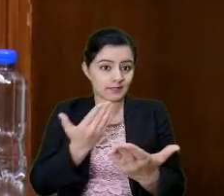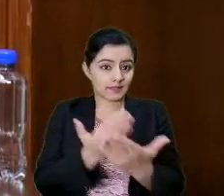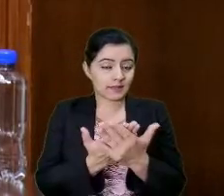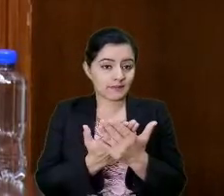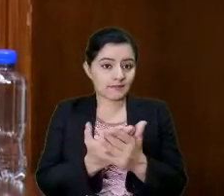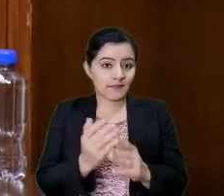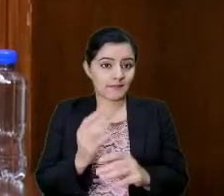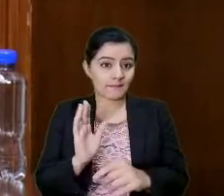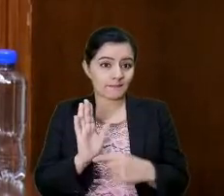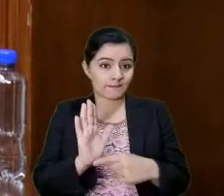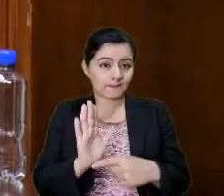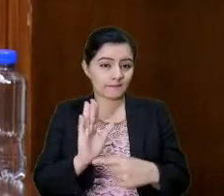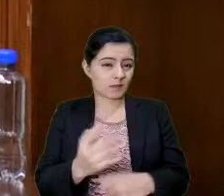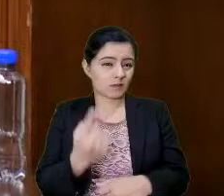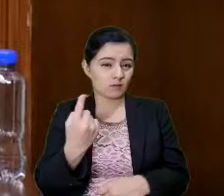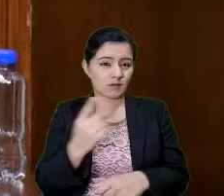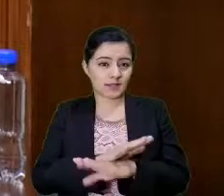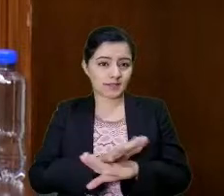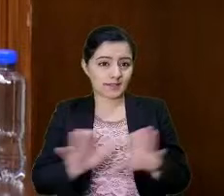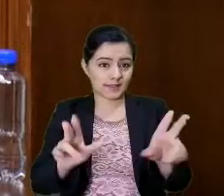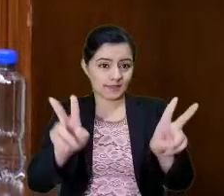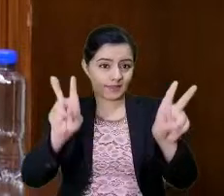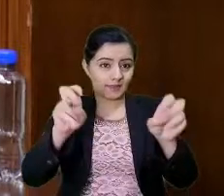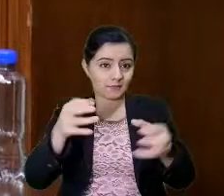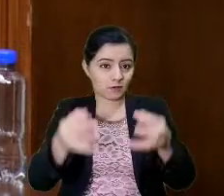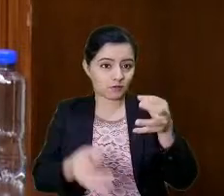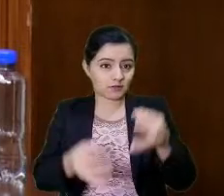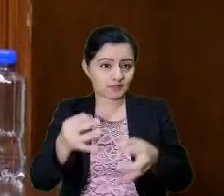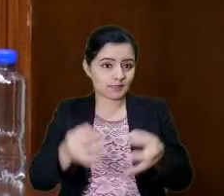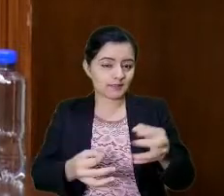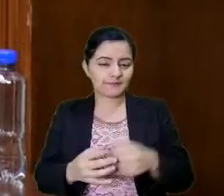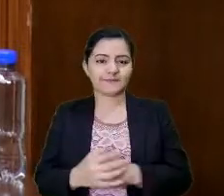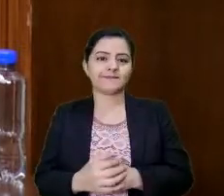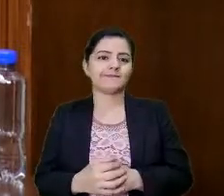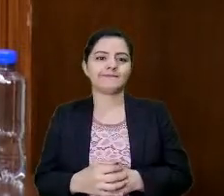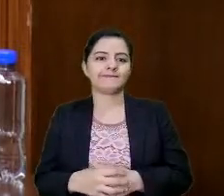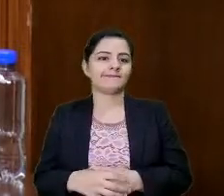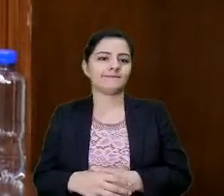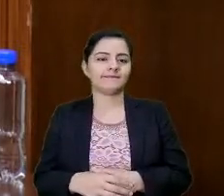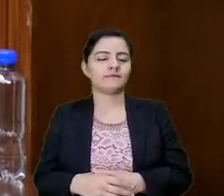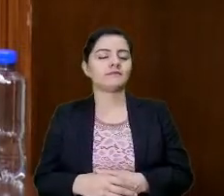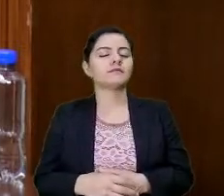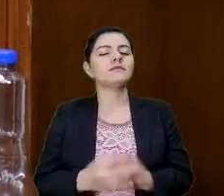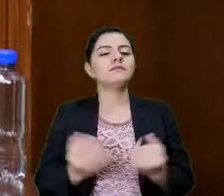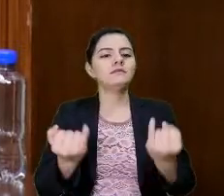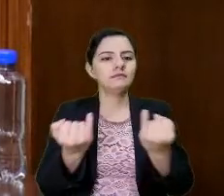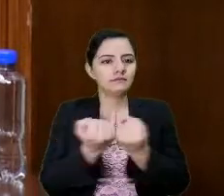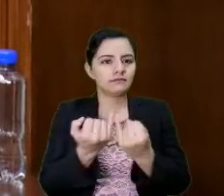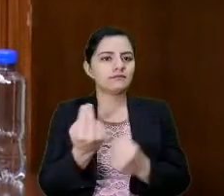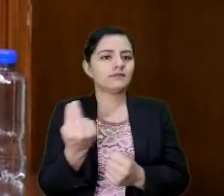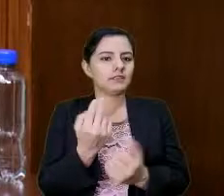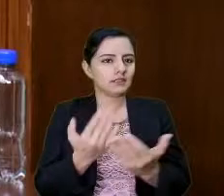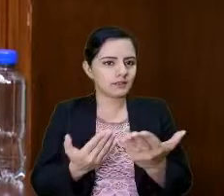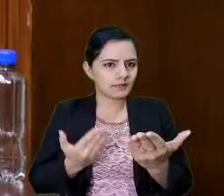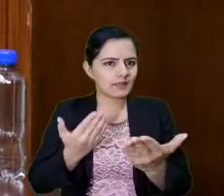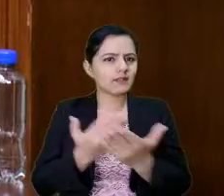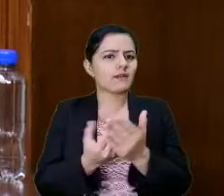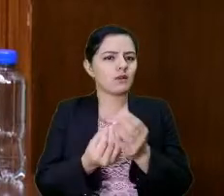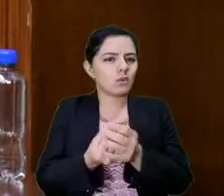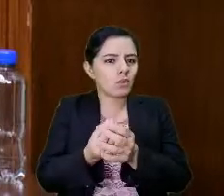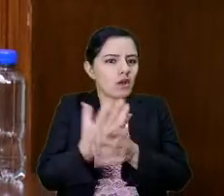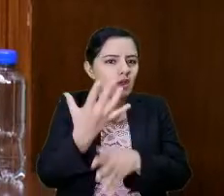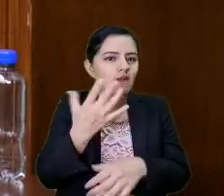materia del Poder Judicial, también tenemos que presentar iniciativas para que pueda ser como un